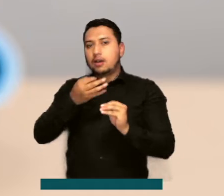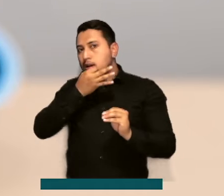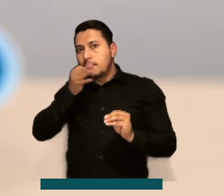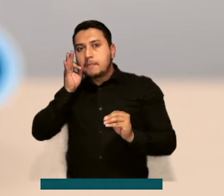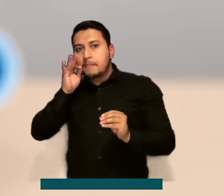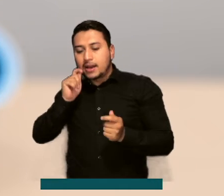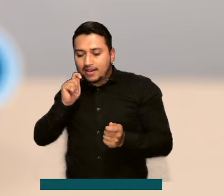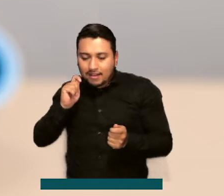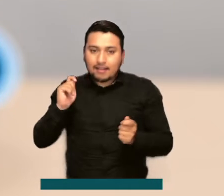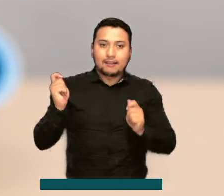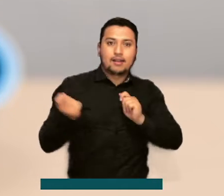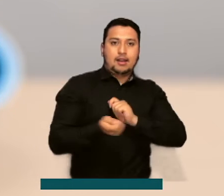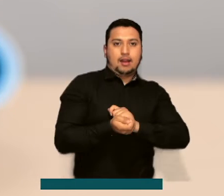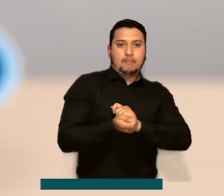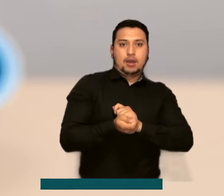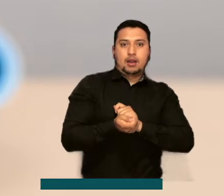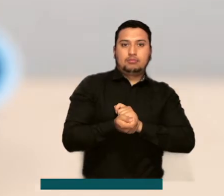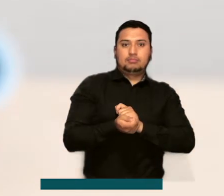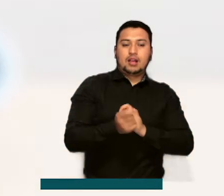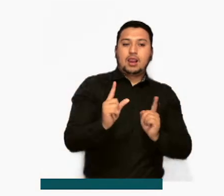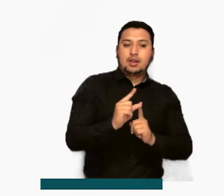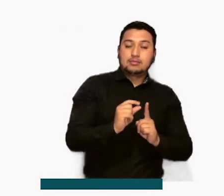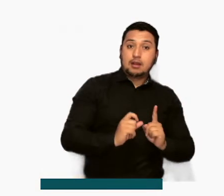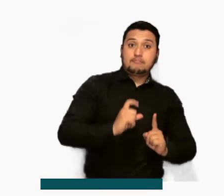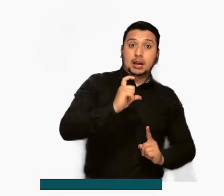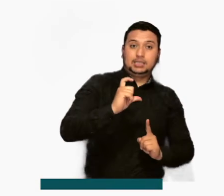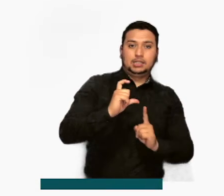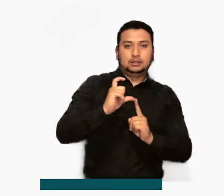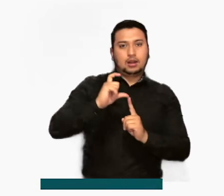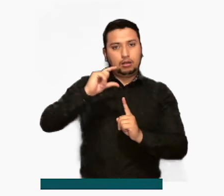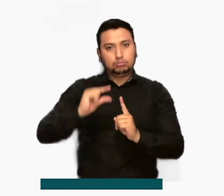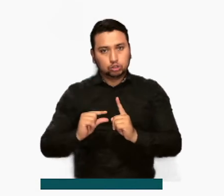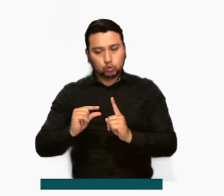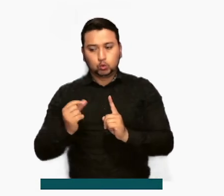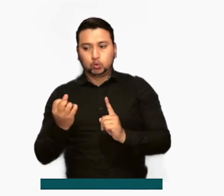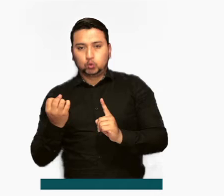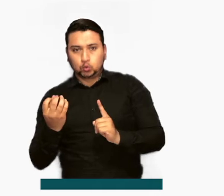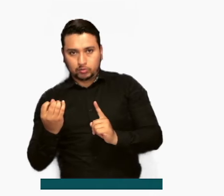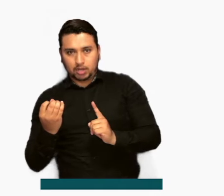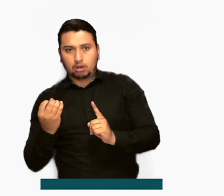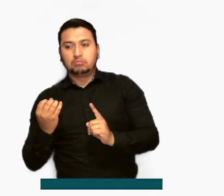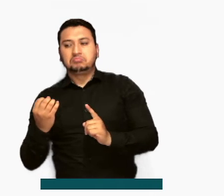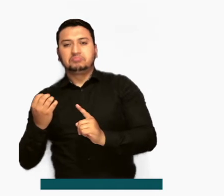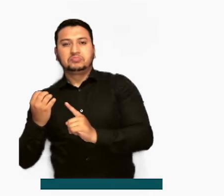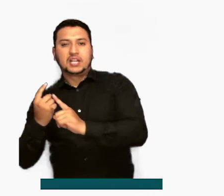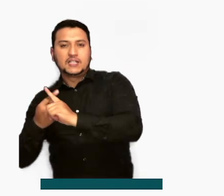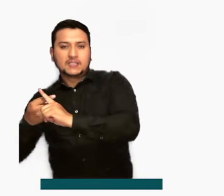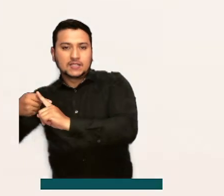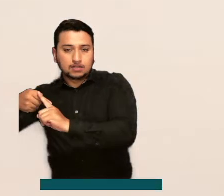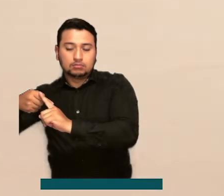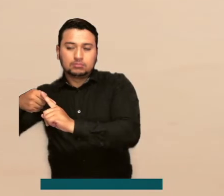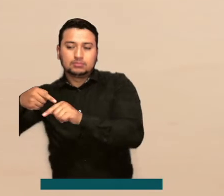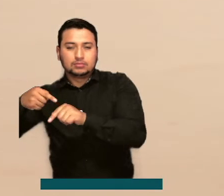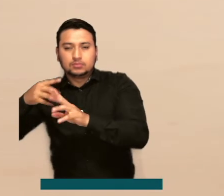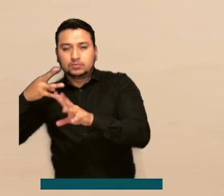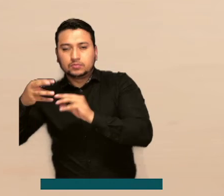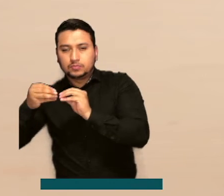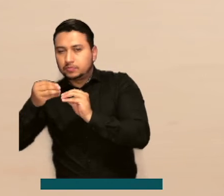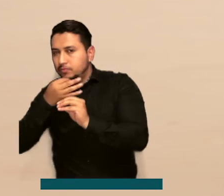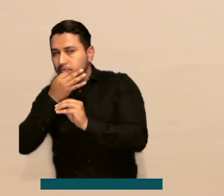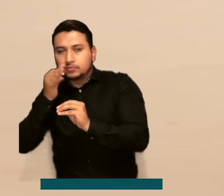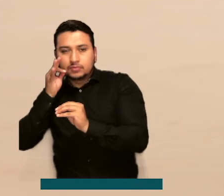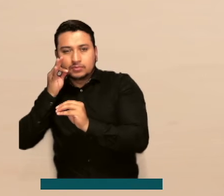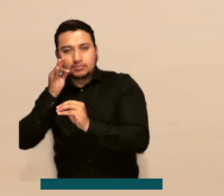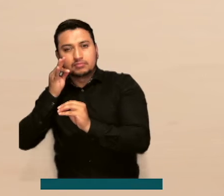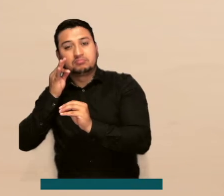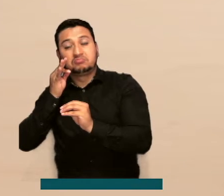caracteres especiales y números. Y cámbielas con frecuencia. Y por favor, use contraseñas que no sean fáciles de adivinar. Si